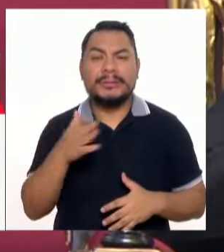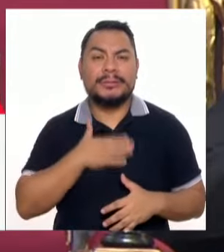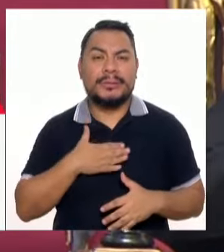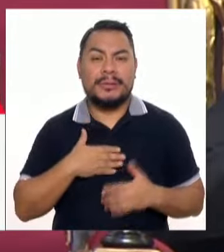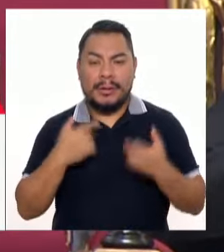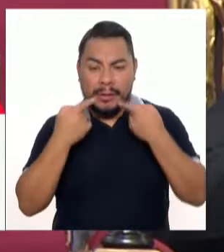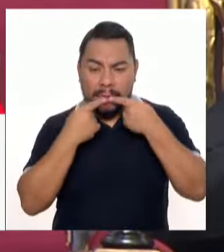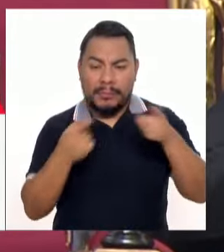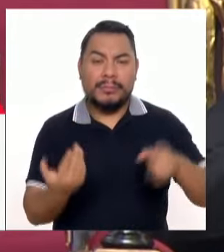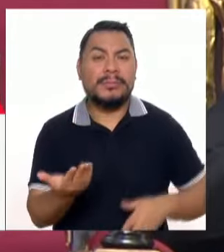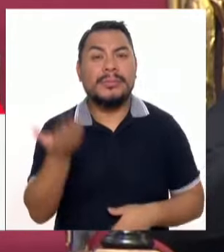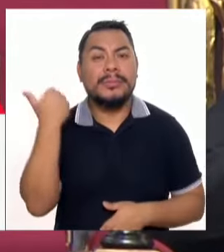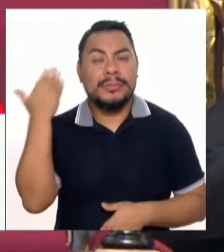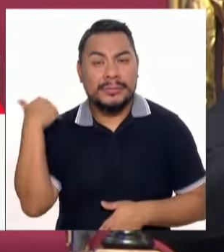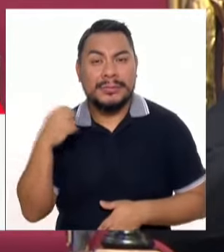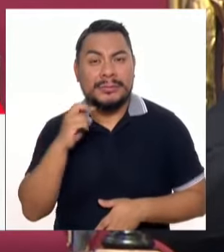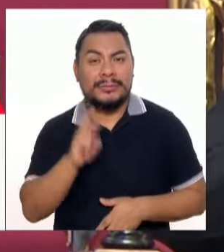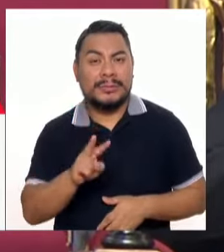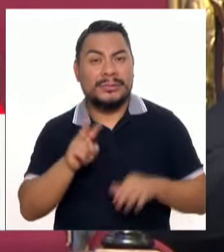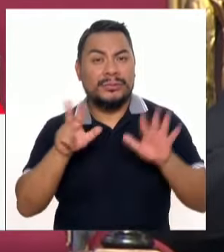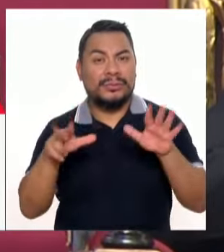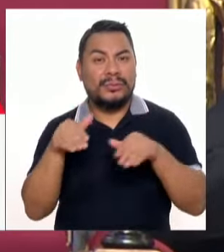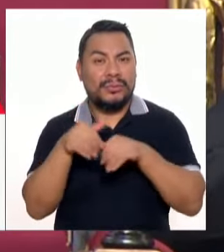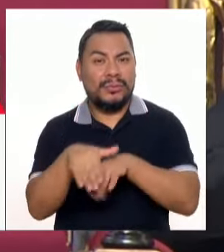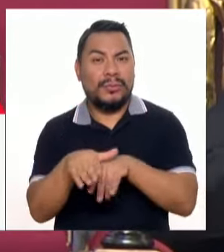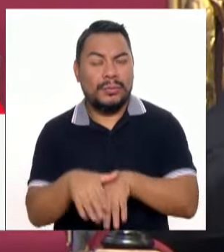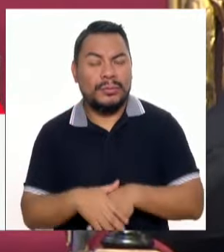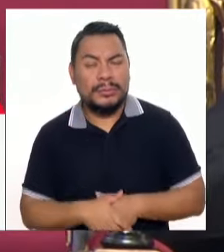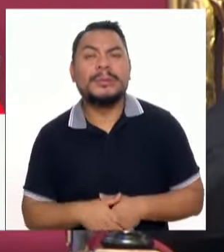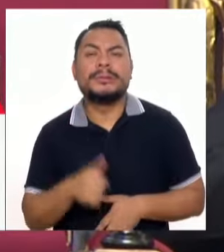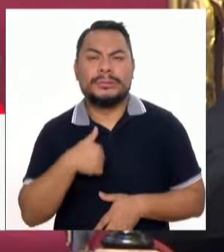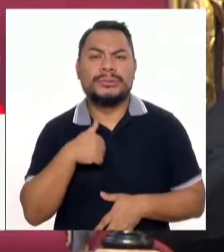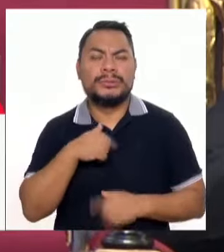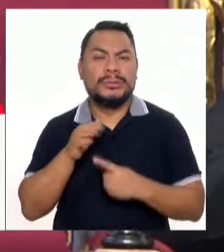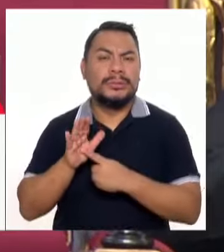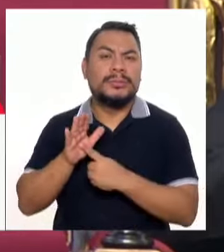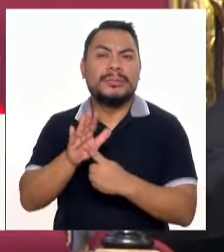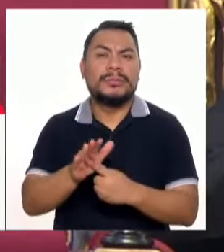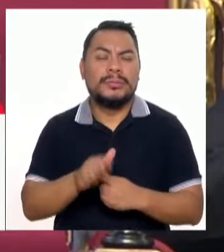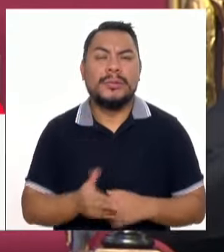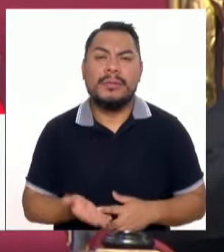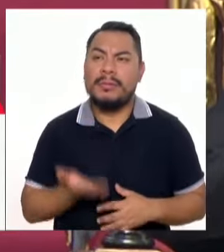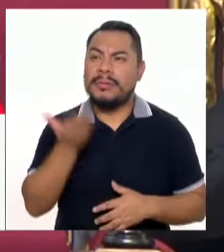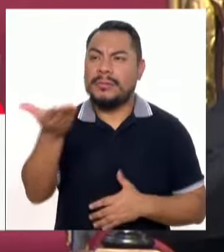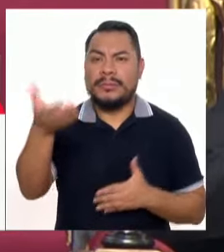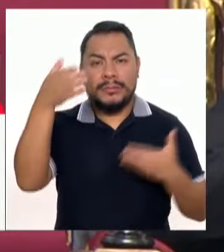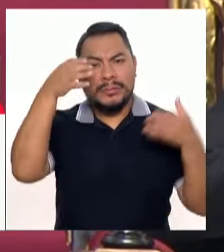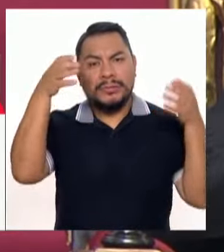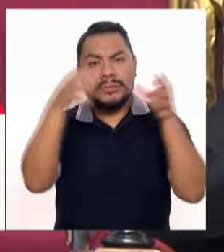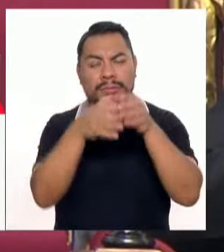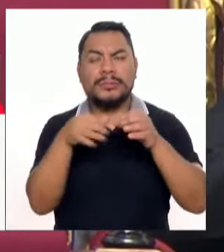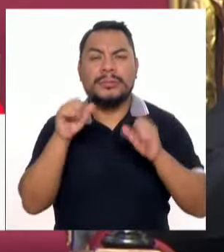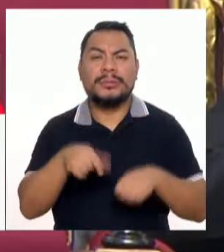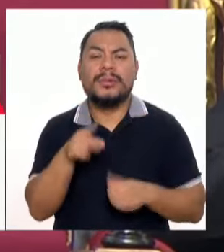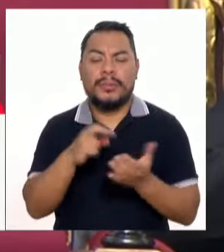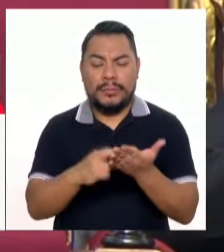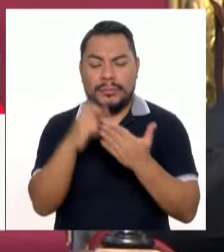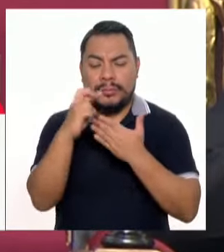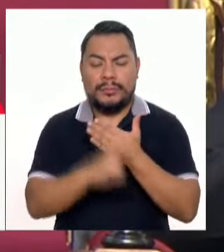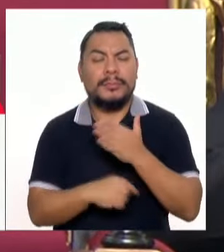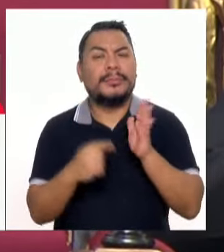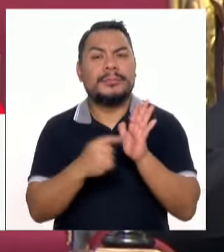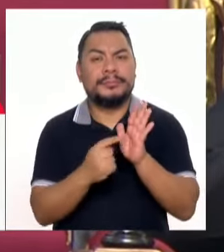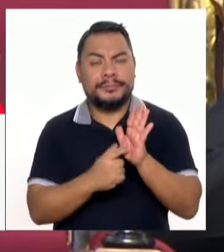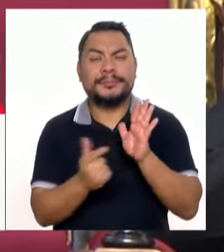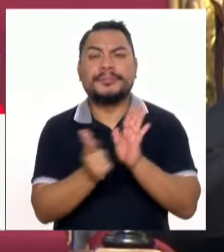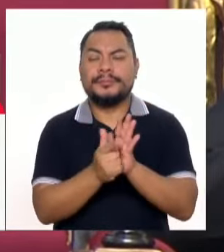mensaje a la Nación del 28 de julio, he presentado ante el Congreso de la República un proyecto de